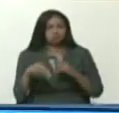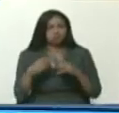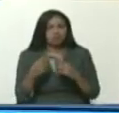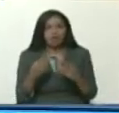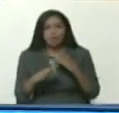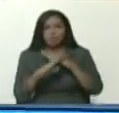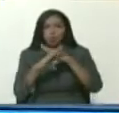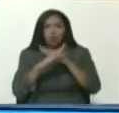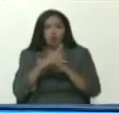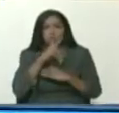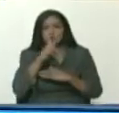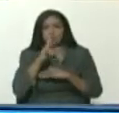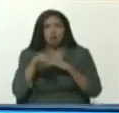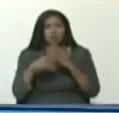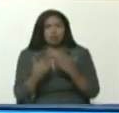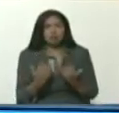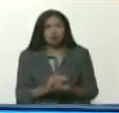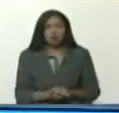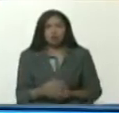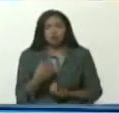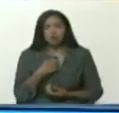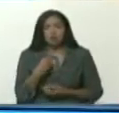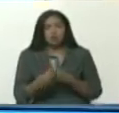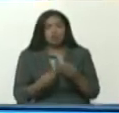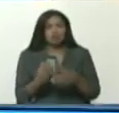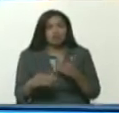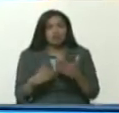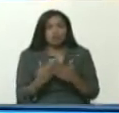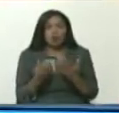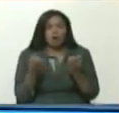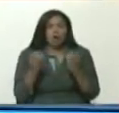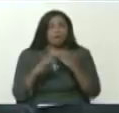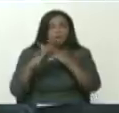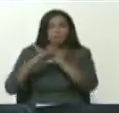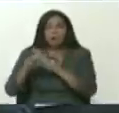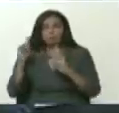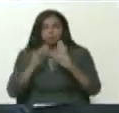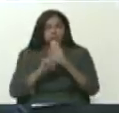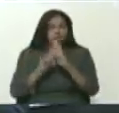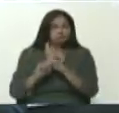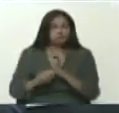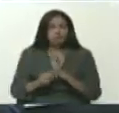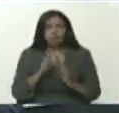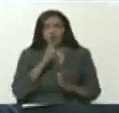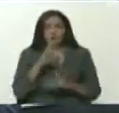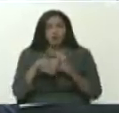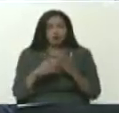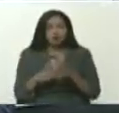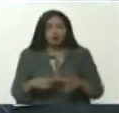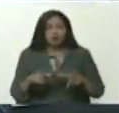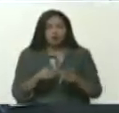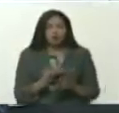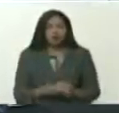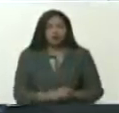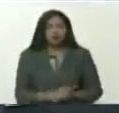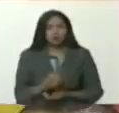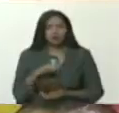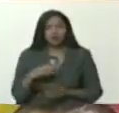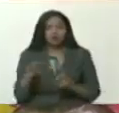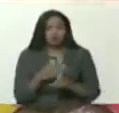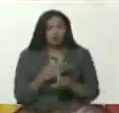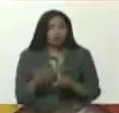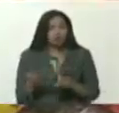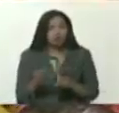el bloqueo criminal, no pudieron ni podrán con las sanciones criminales. Y mientras más nos agrede el